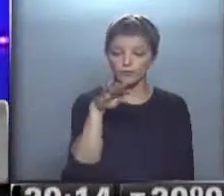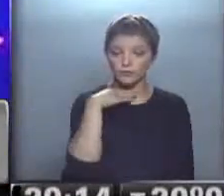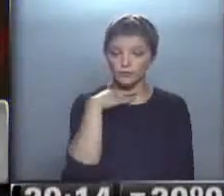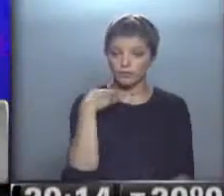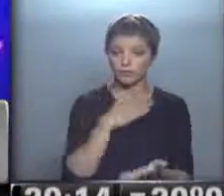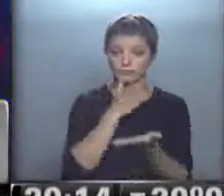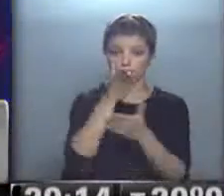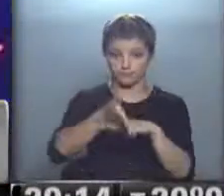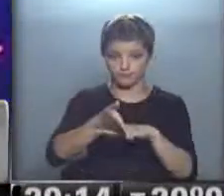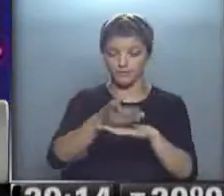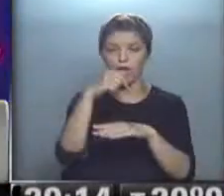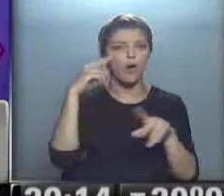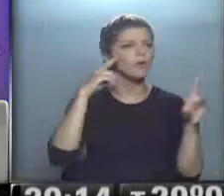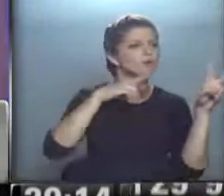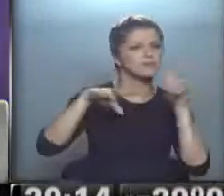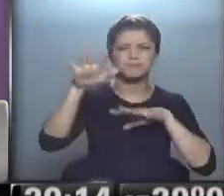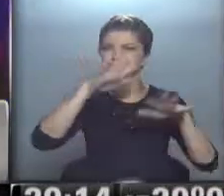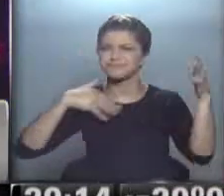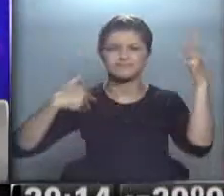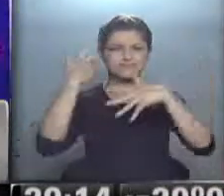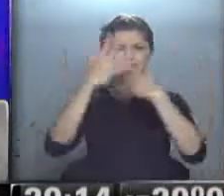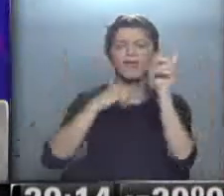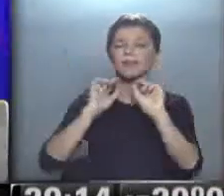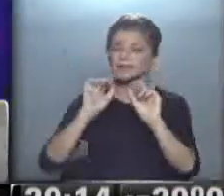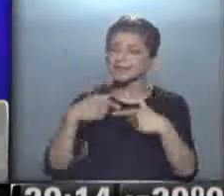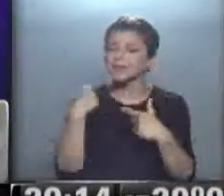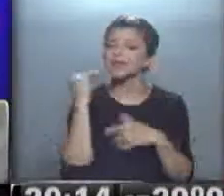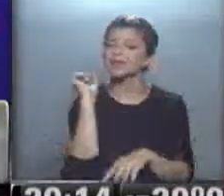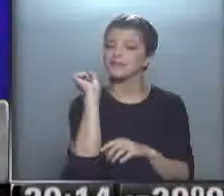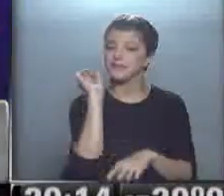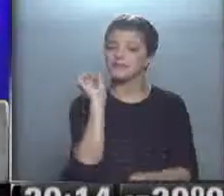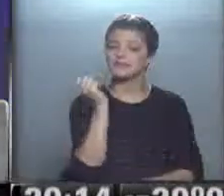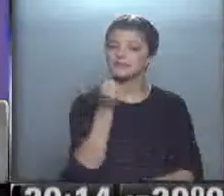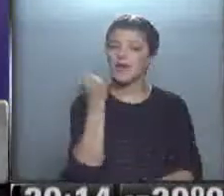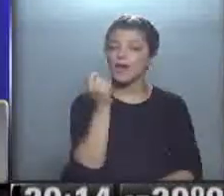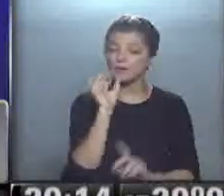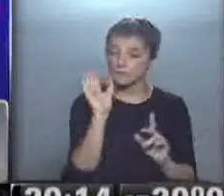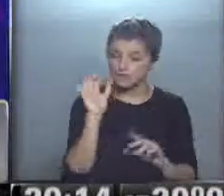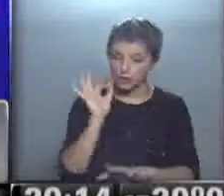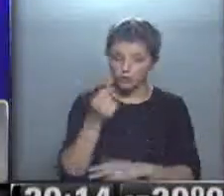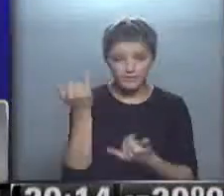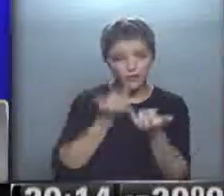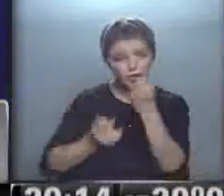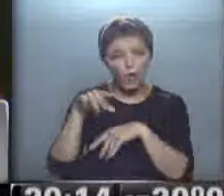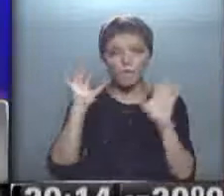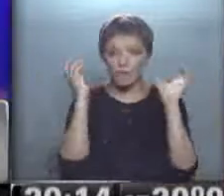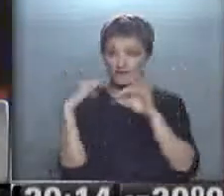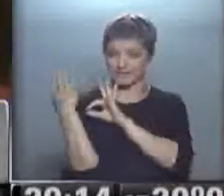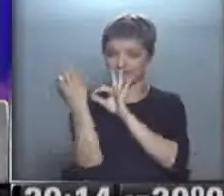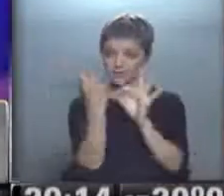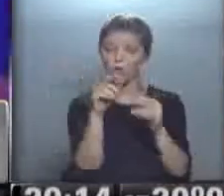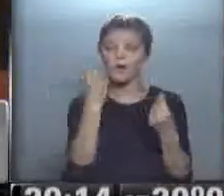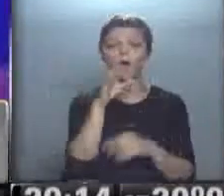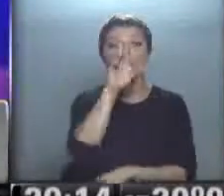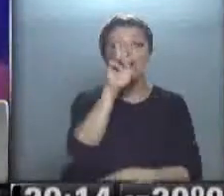movimiento, también sabemos que ha entrado una ambulancia para asistir a Azucena, la señora que fue liberada en